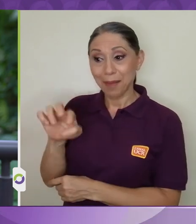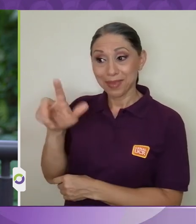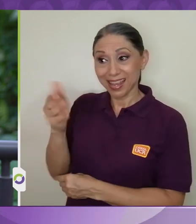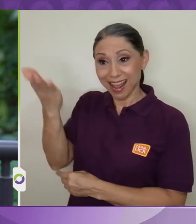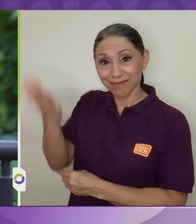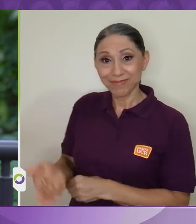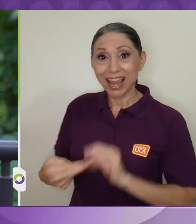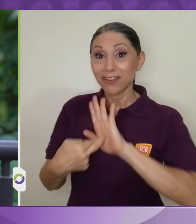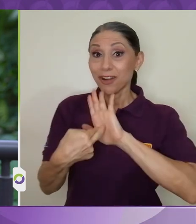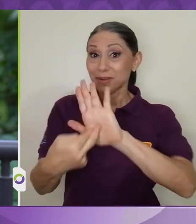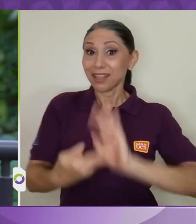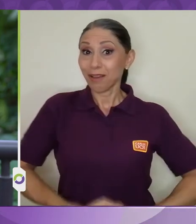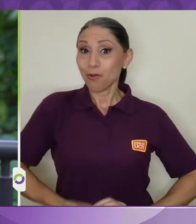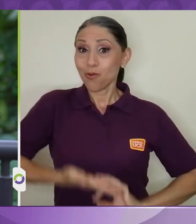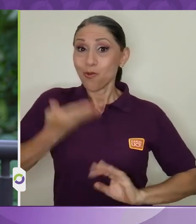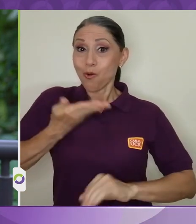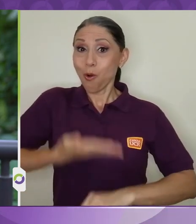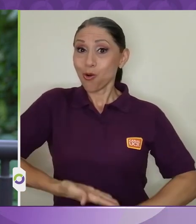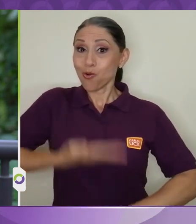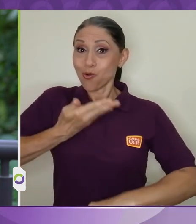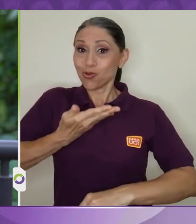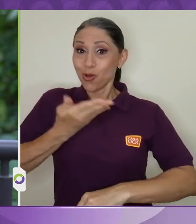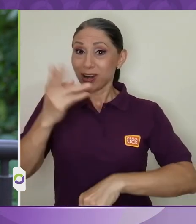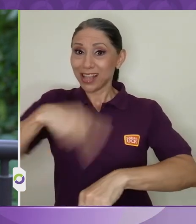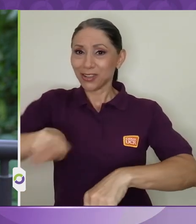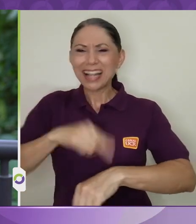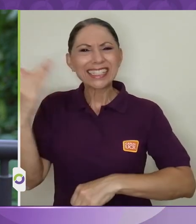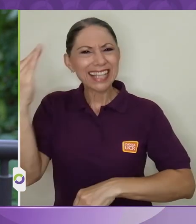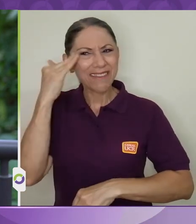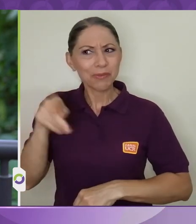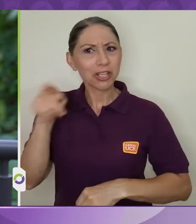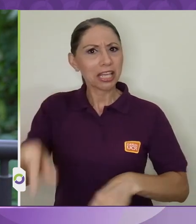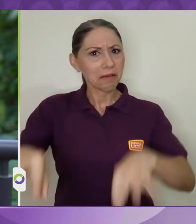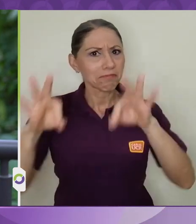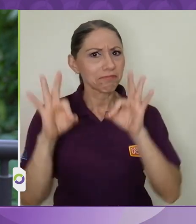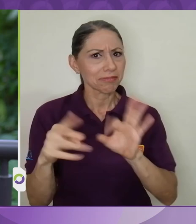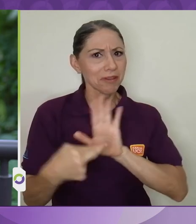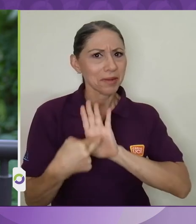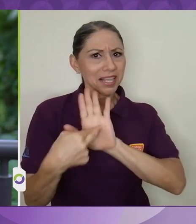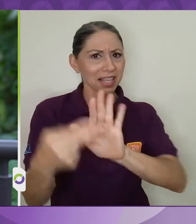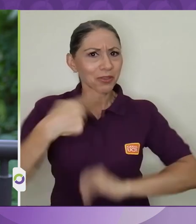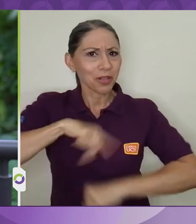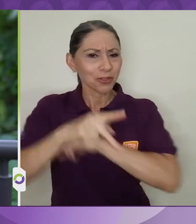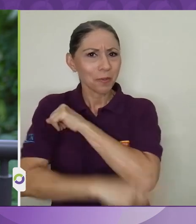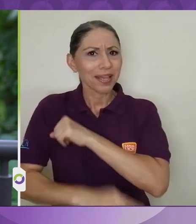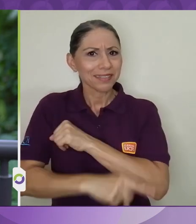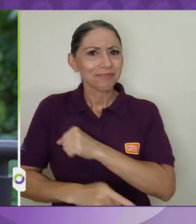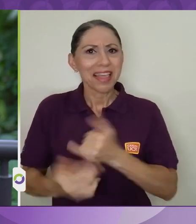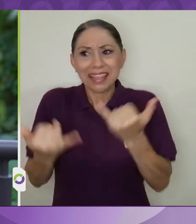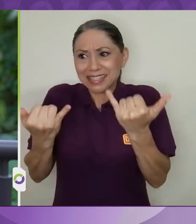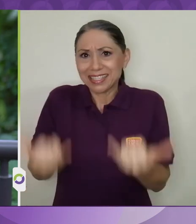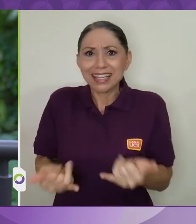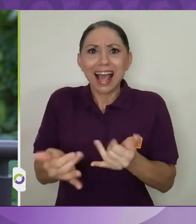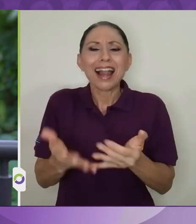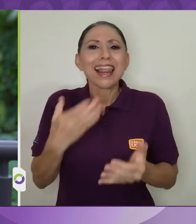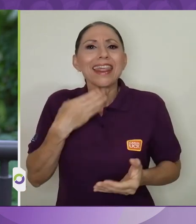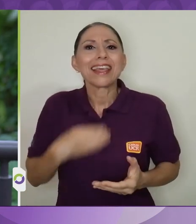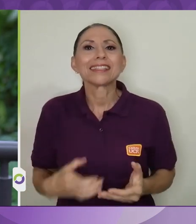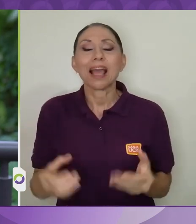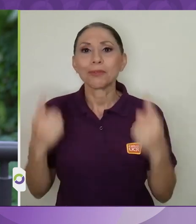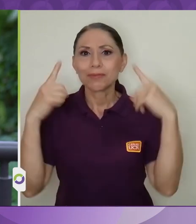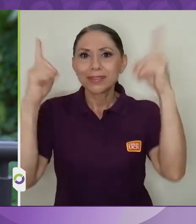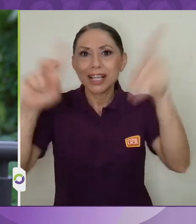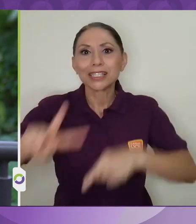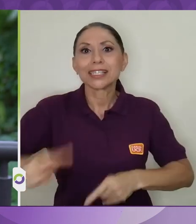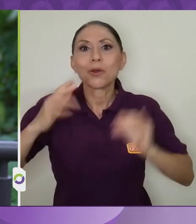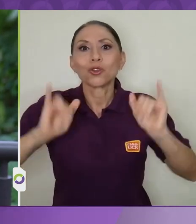Camila representa un orgullo nacional y sabemos que hará, como siempre, la más digna representación de nuestro país. Desde ya le deseamos el mayor de los éxitos